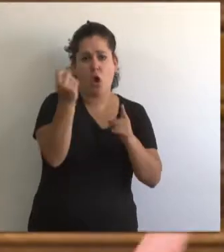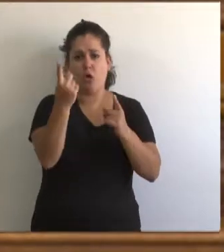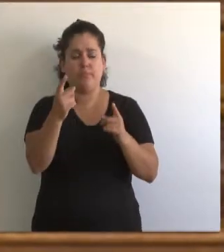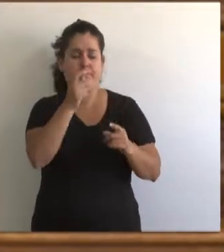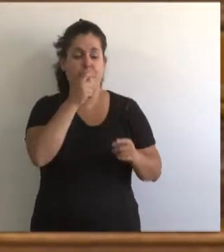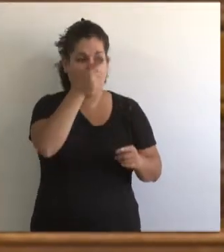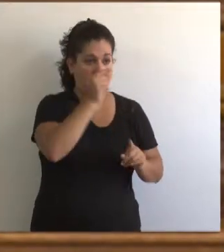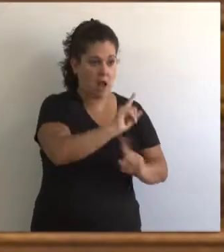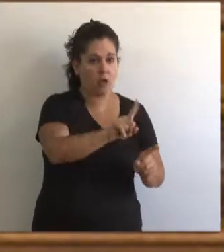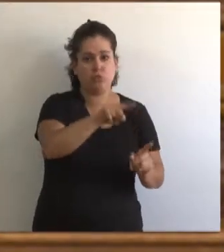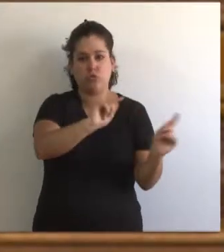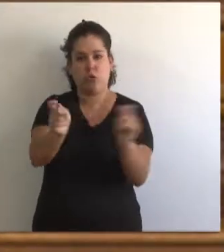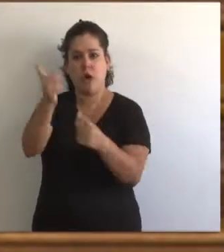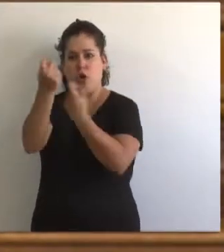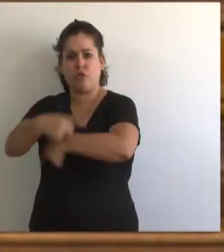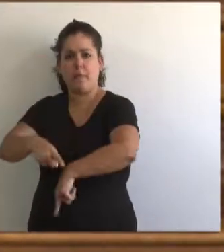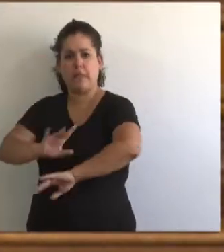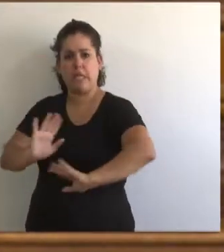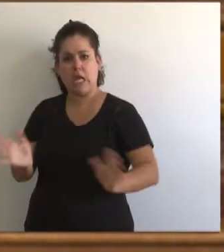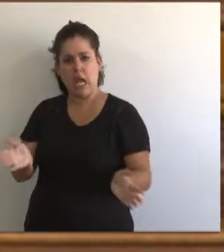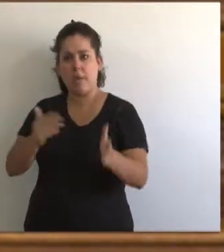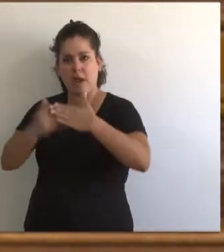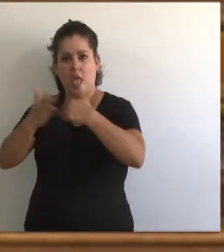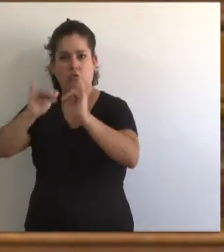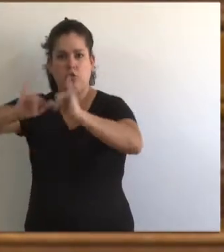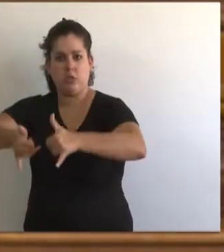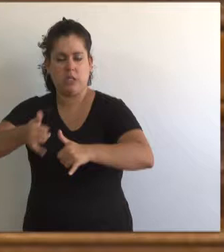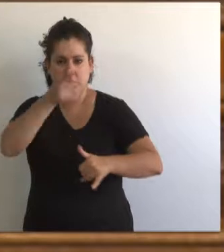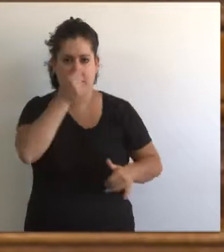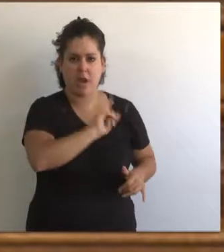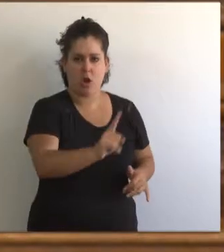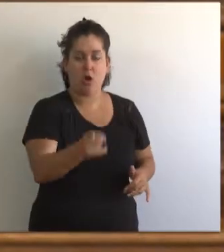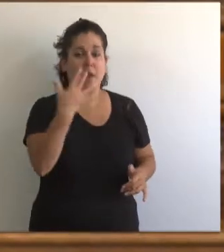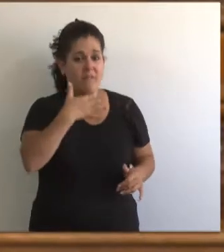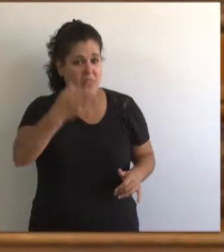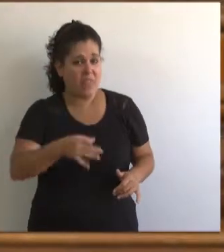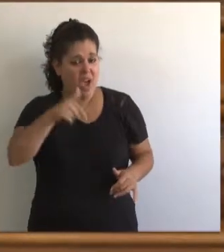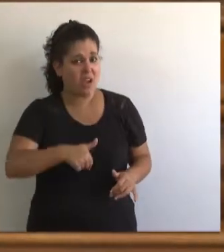de otro tipo de materiales y tenemos una enorme capacidad en la